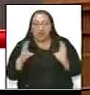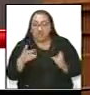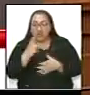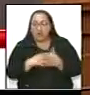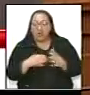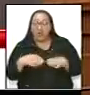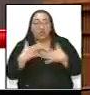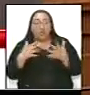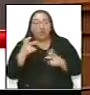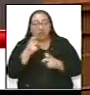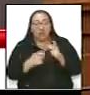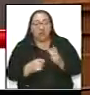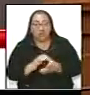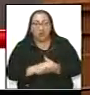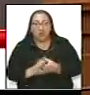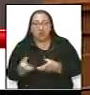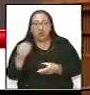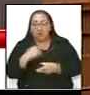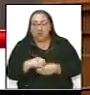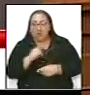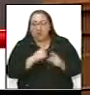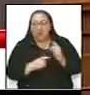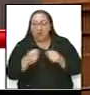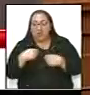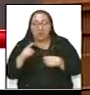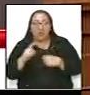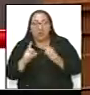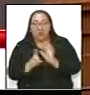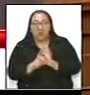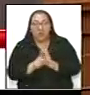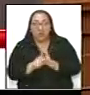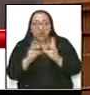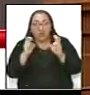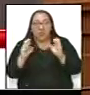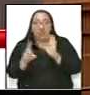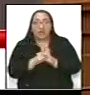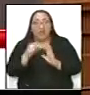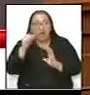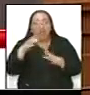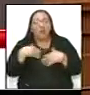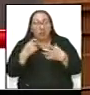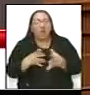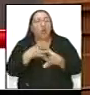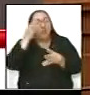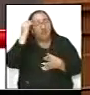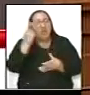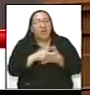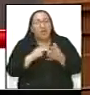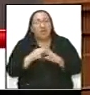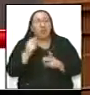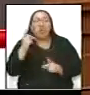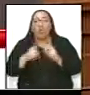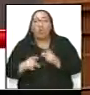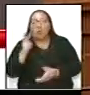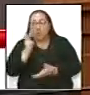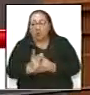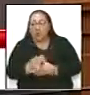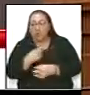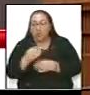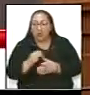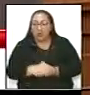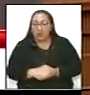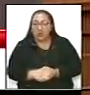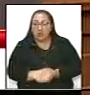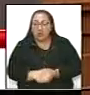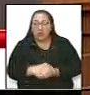que cualquier persona, incluso aquellas que no son legas en derecho, puedan entender qué conductas son las prohibidas. Yo me voy a referir